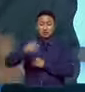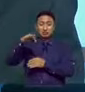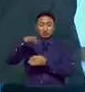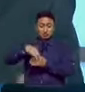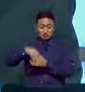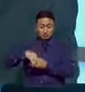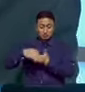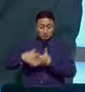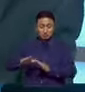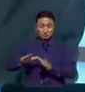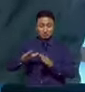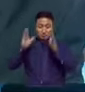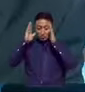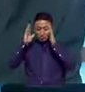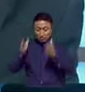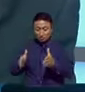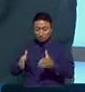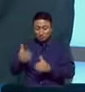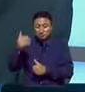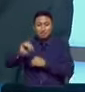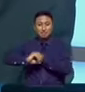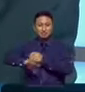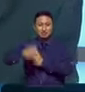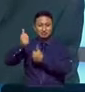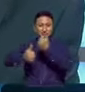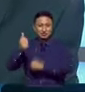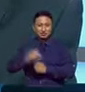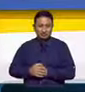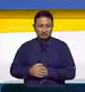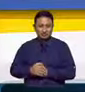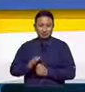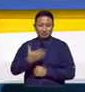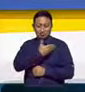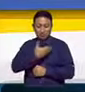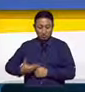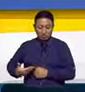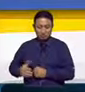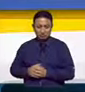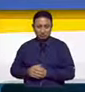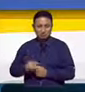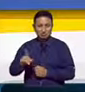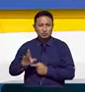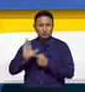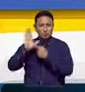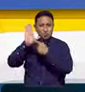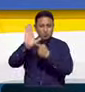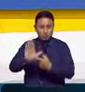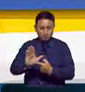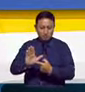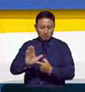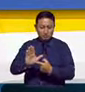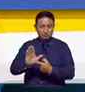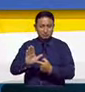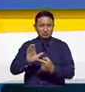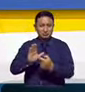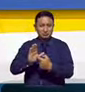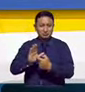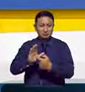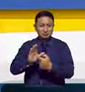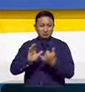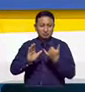en la cobertura que se ha dado a la campaña electoral. Pero eso te iba a decir, eso que tú acabas de señalar, ¿no es un reflejo del